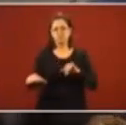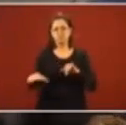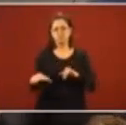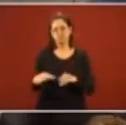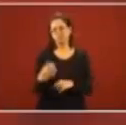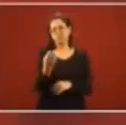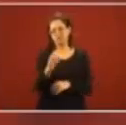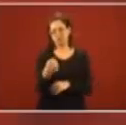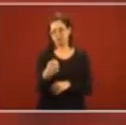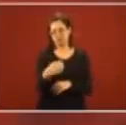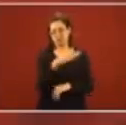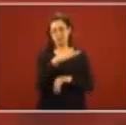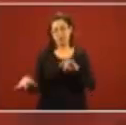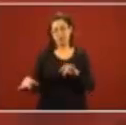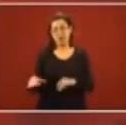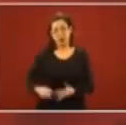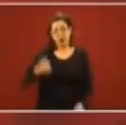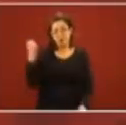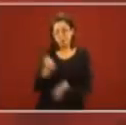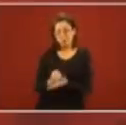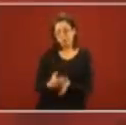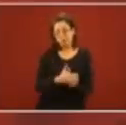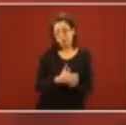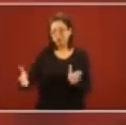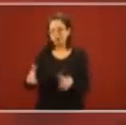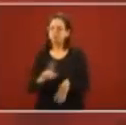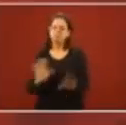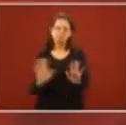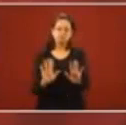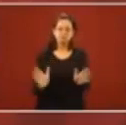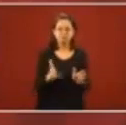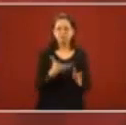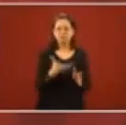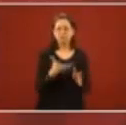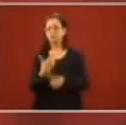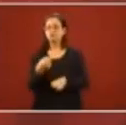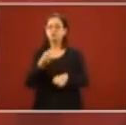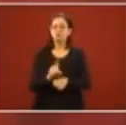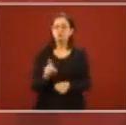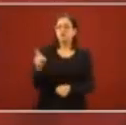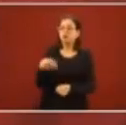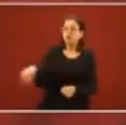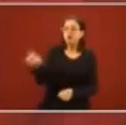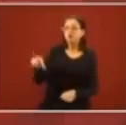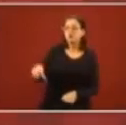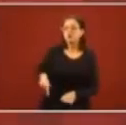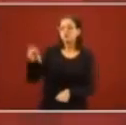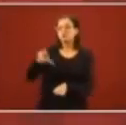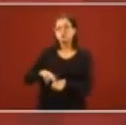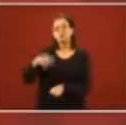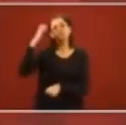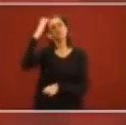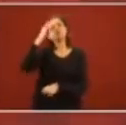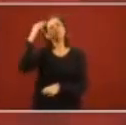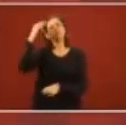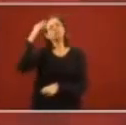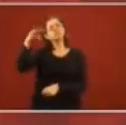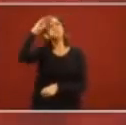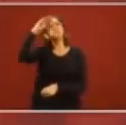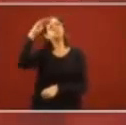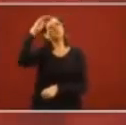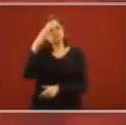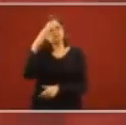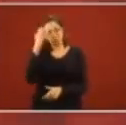ultimátum, sino es un periodo para la reflexión, para el análisis, para